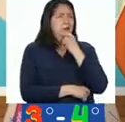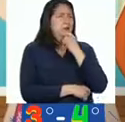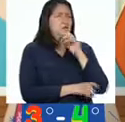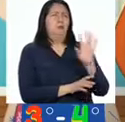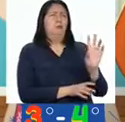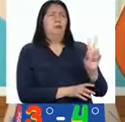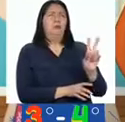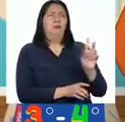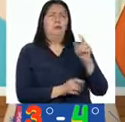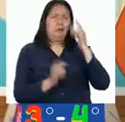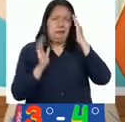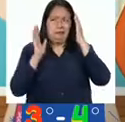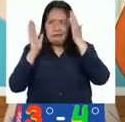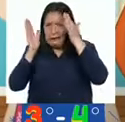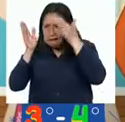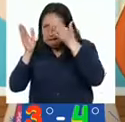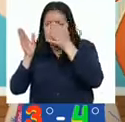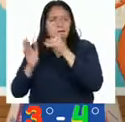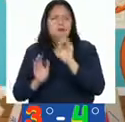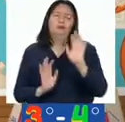que no. Parece concentrado.